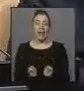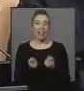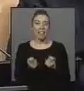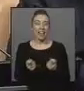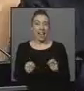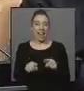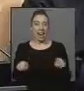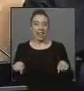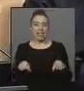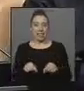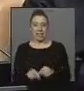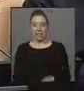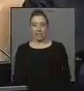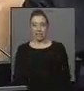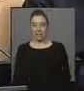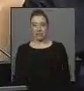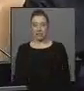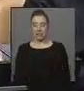sala.